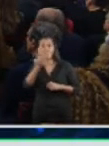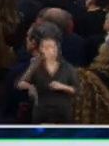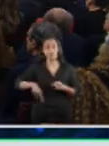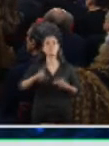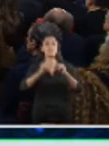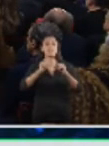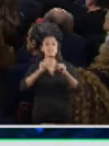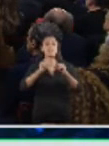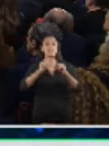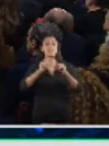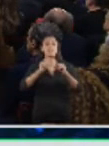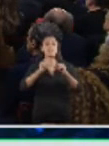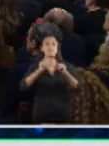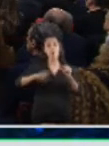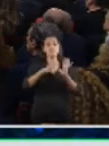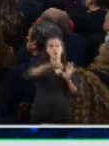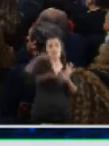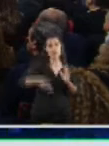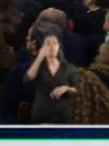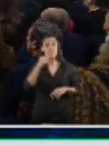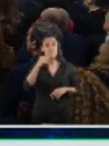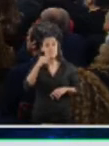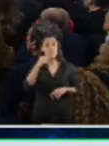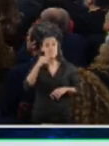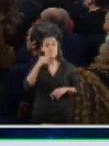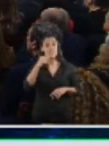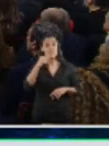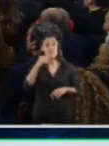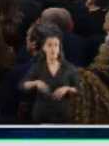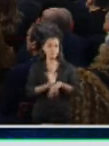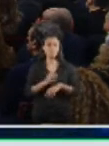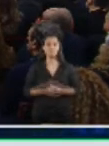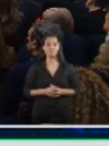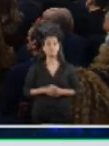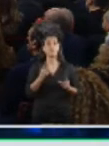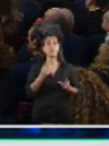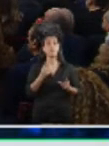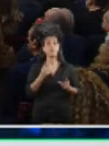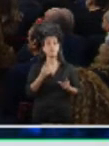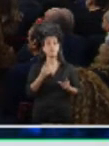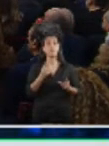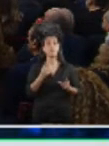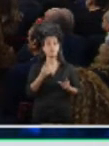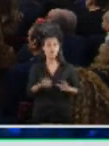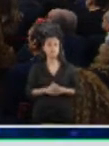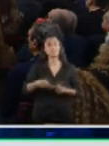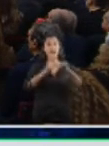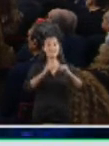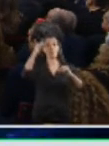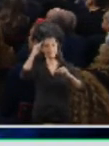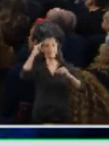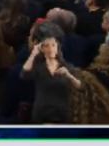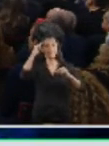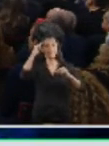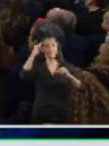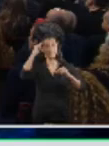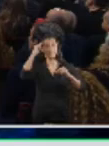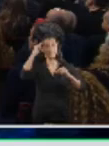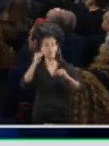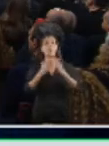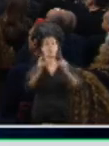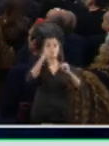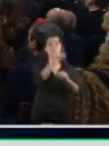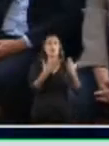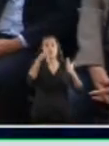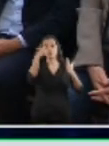Martín Guzmán, un catedrático que vino de Washington y que se instaló en el Ministerio de